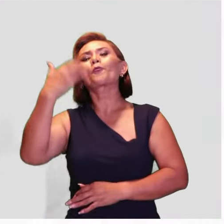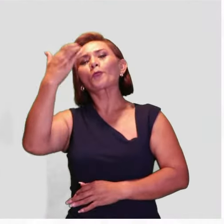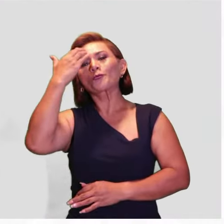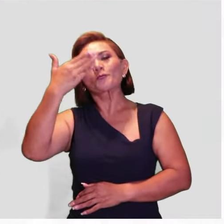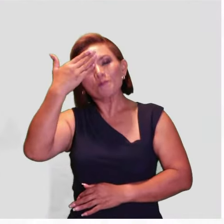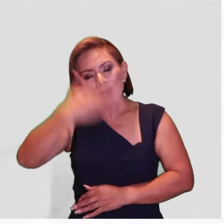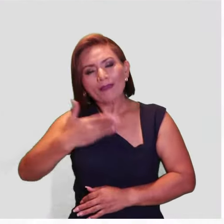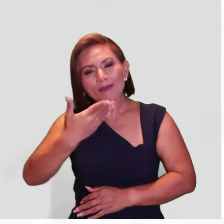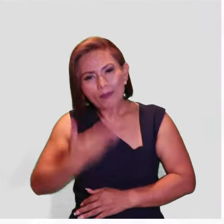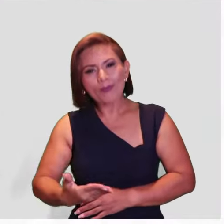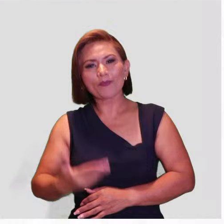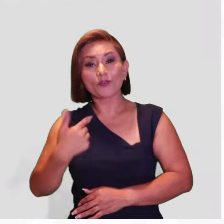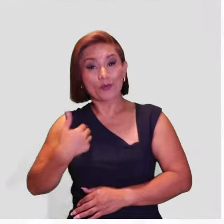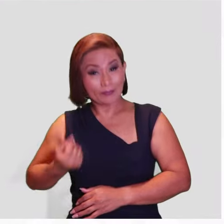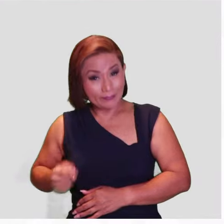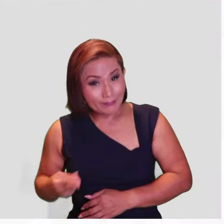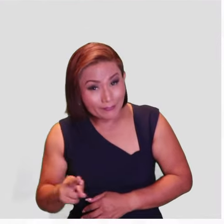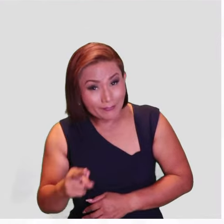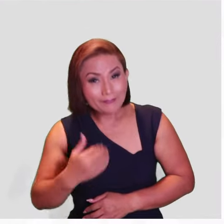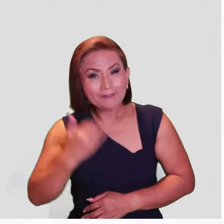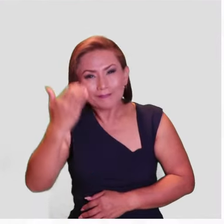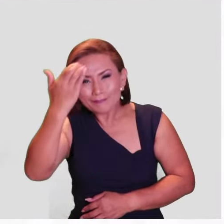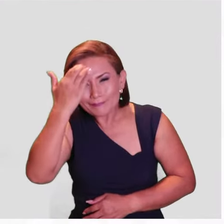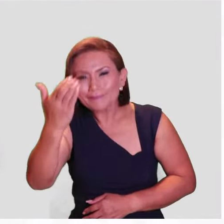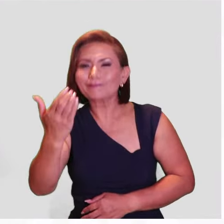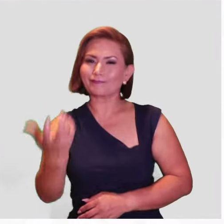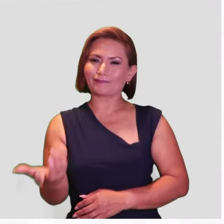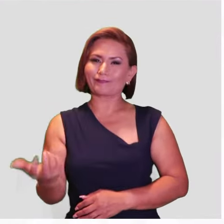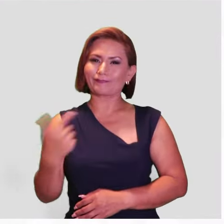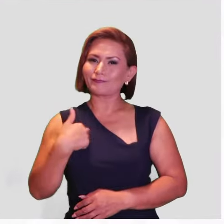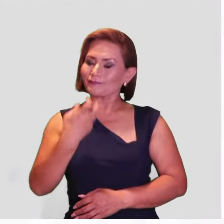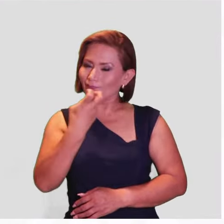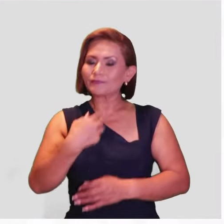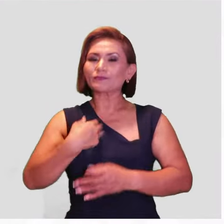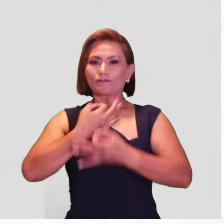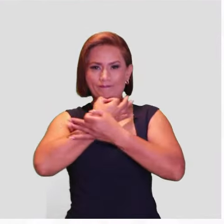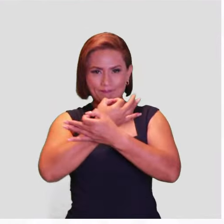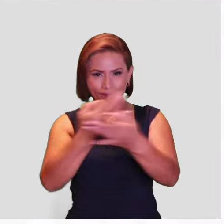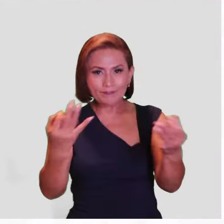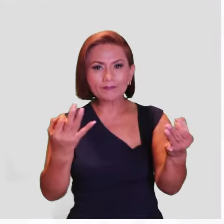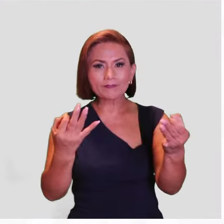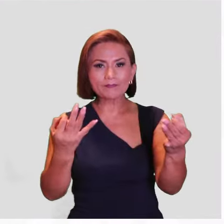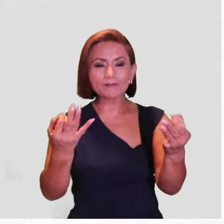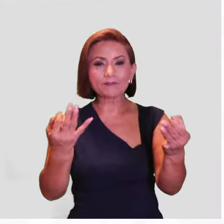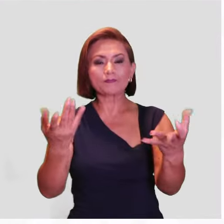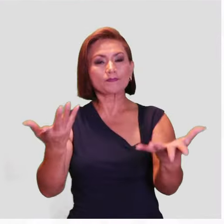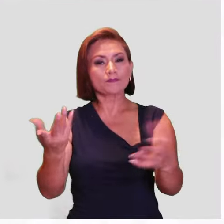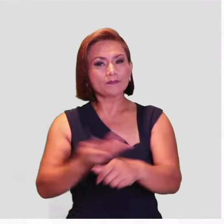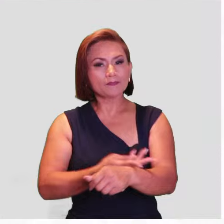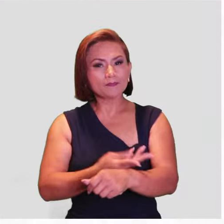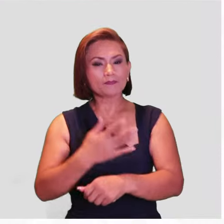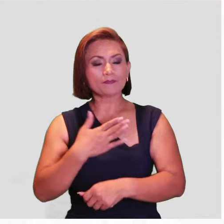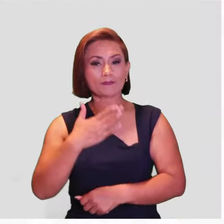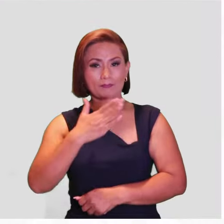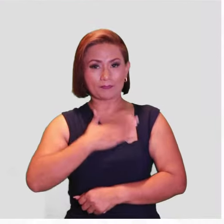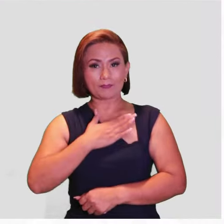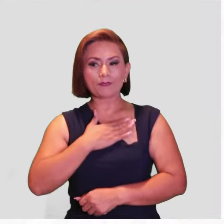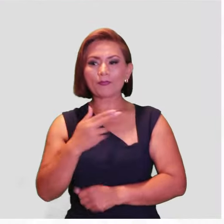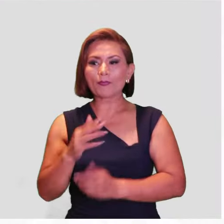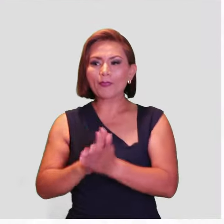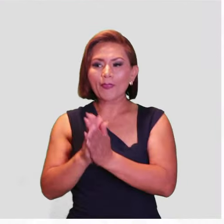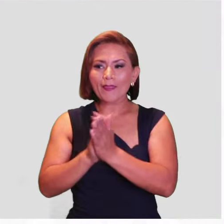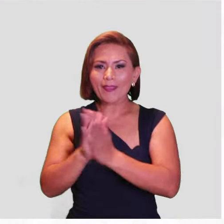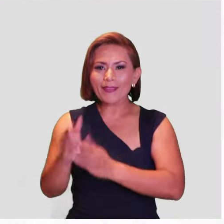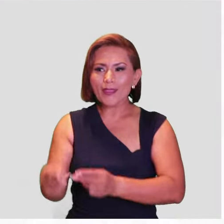Querétaro me lleva precisamente a pronunciarme de esta manera, en la que jamás voy a ver como negocio